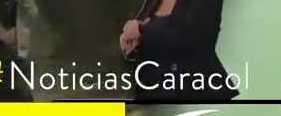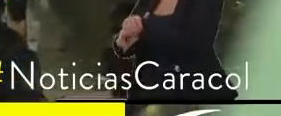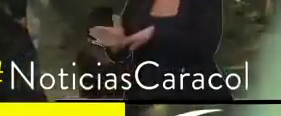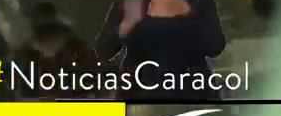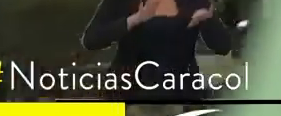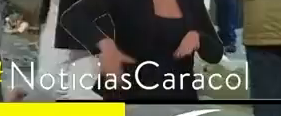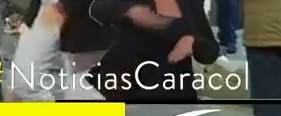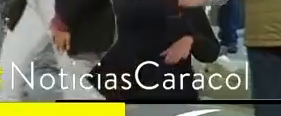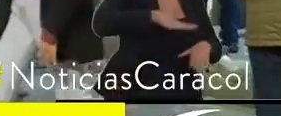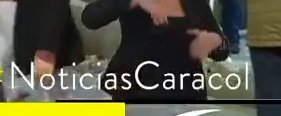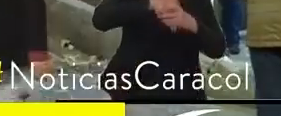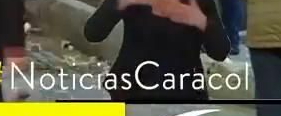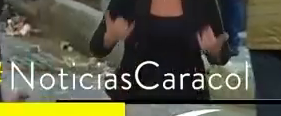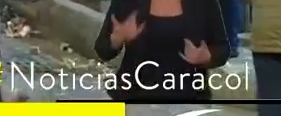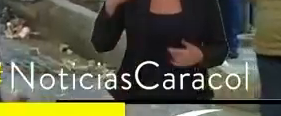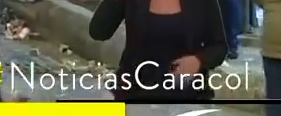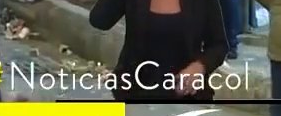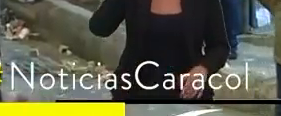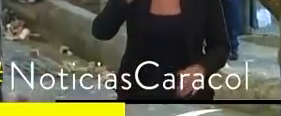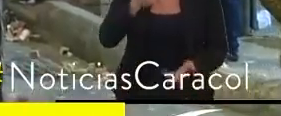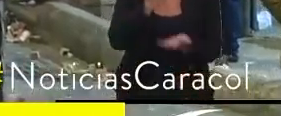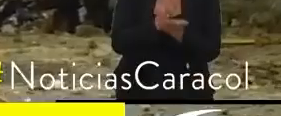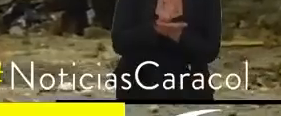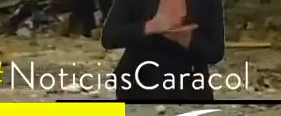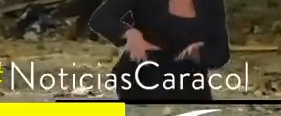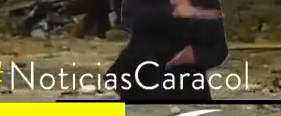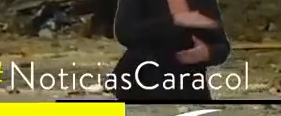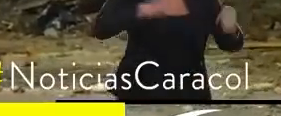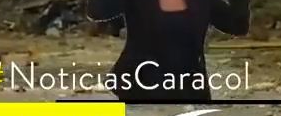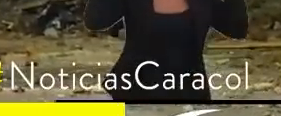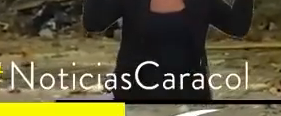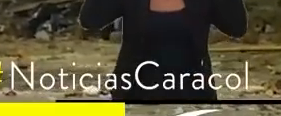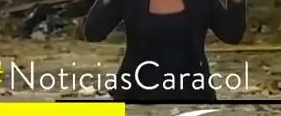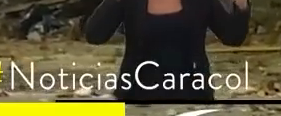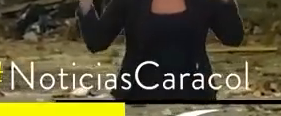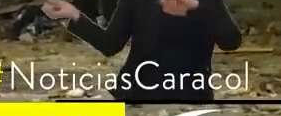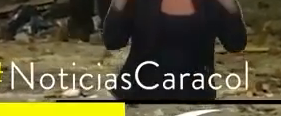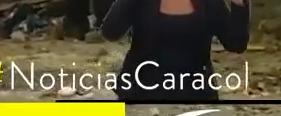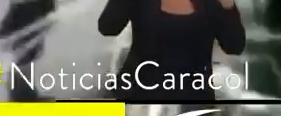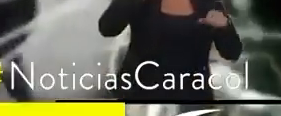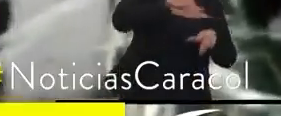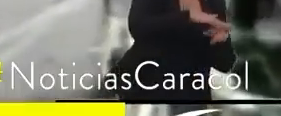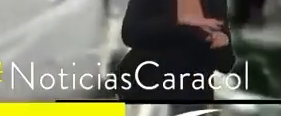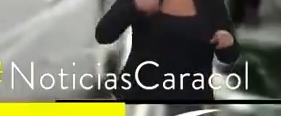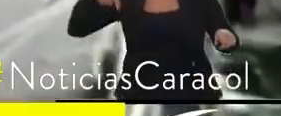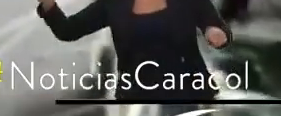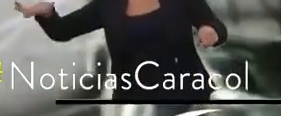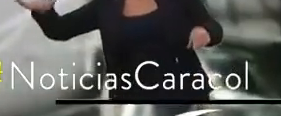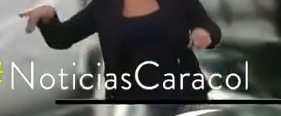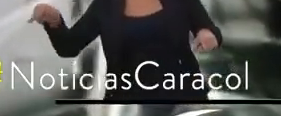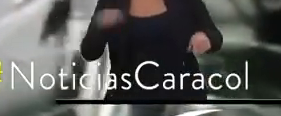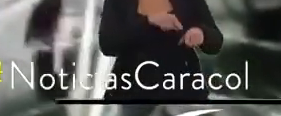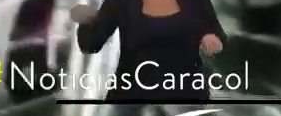smith lleva dos días de fuertes manifestaciones en dos puntos distintos a menos de 2 km entre